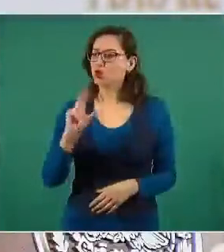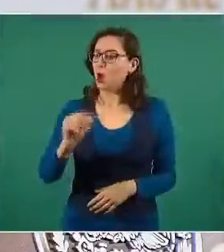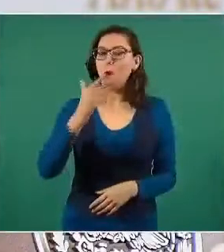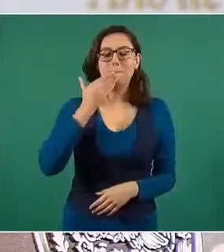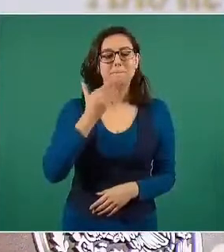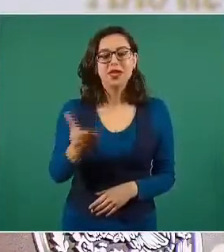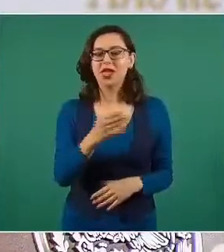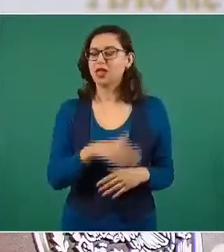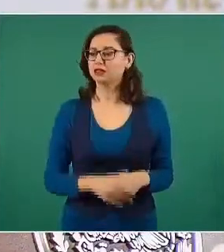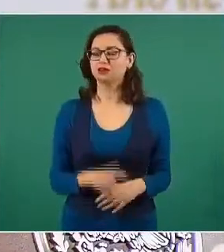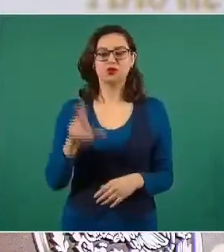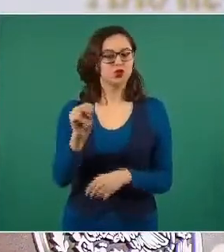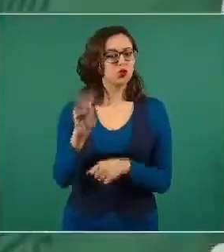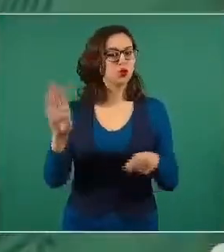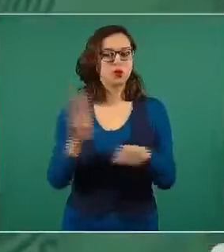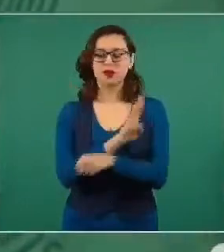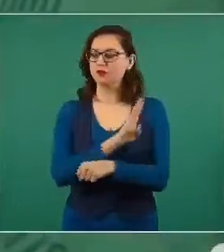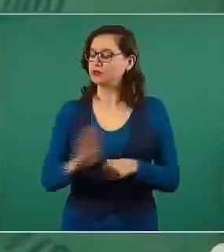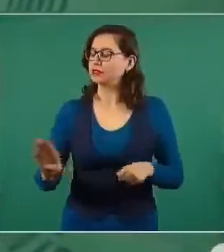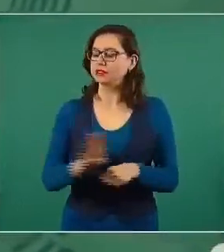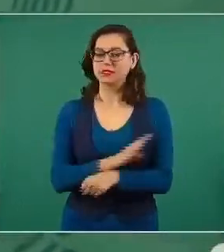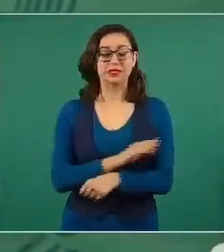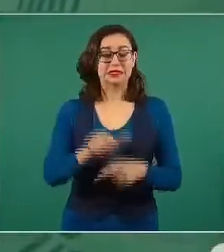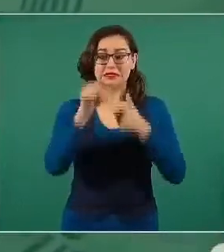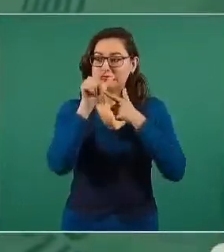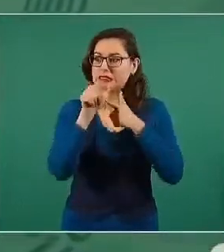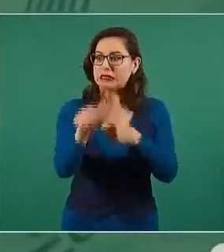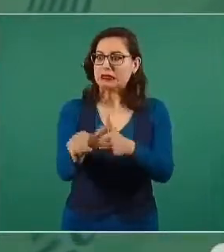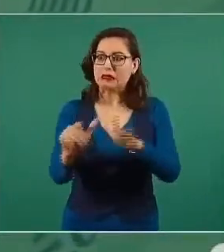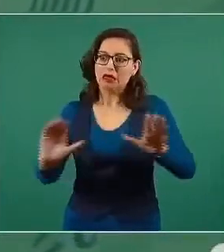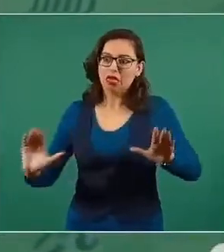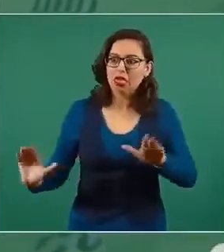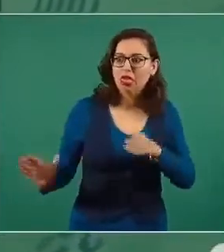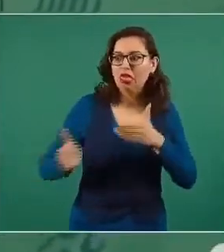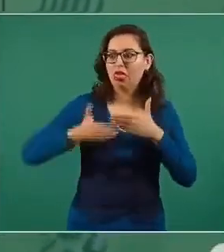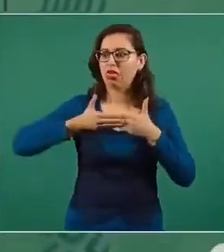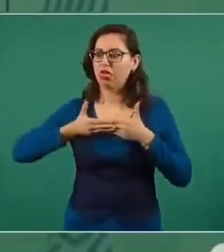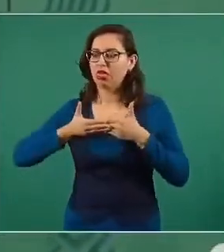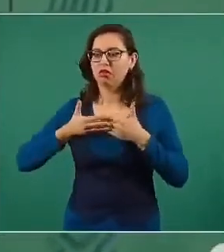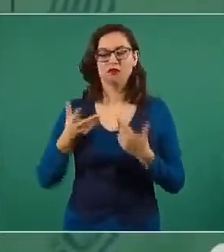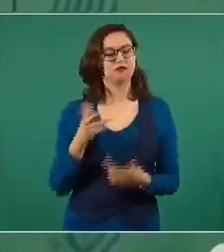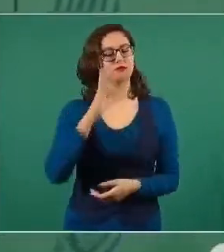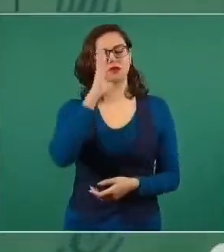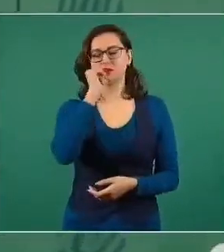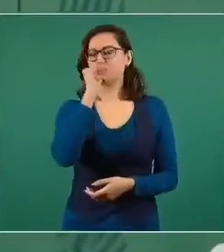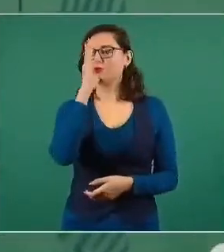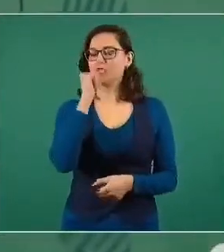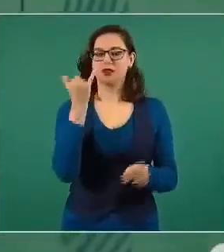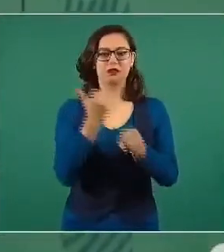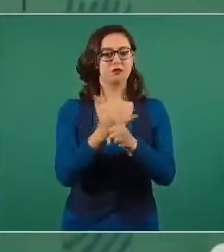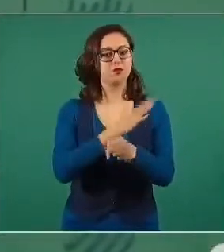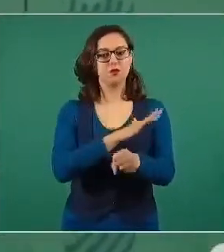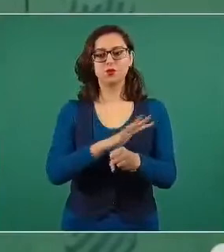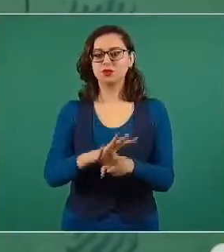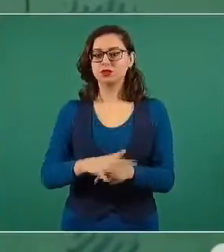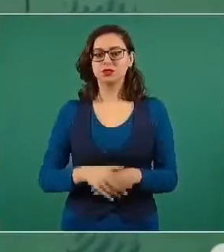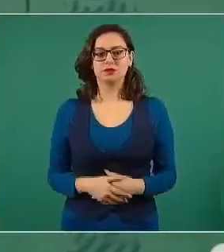No, ya no podemos seguir con las escuelas cerradas.